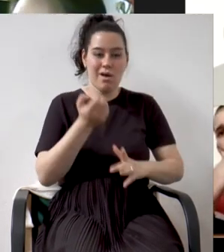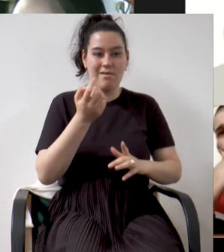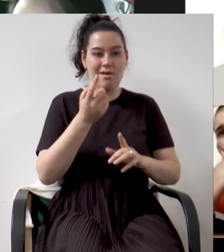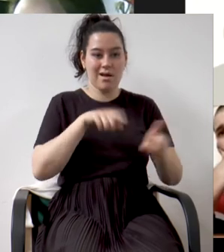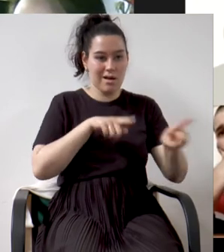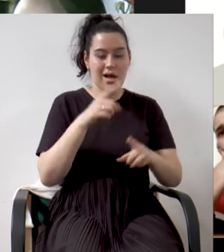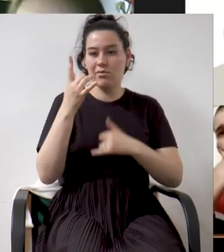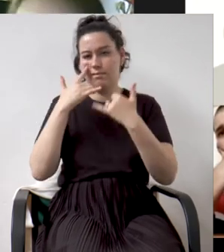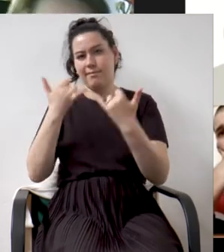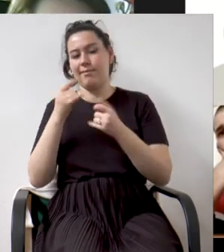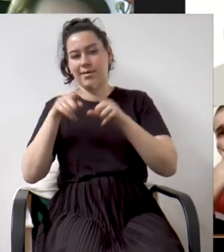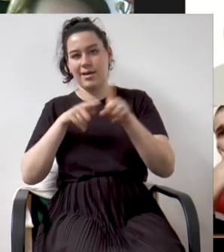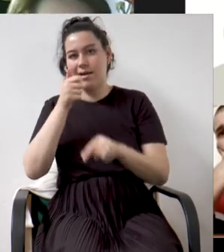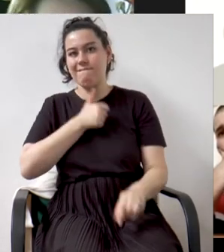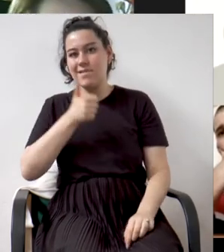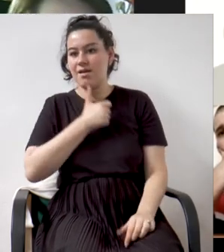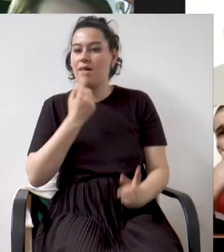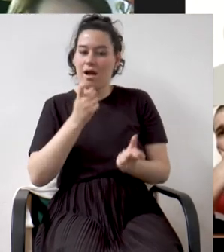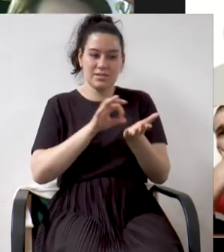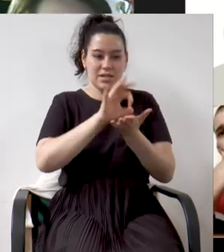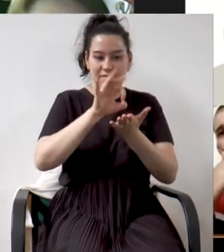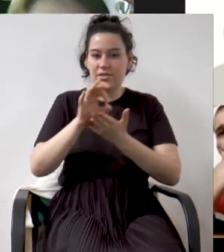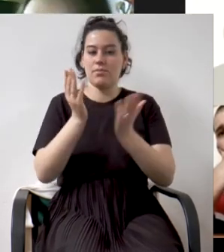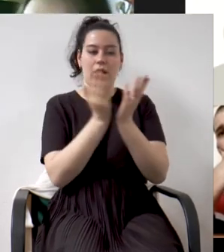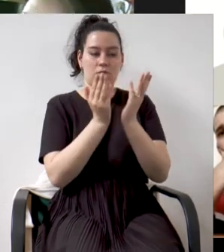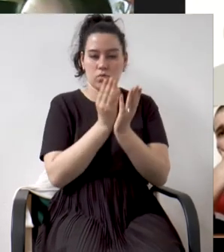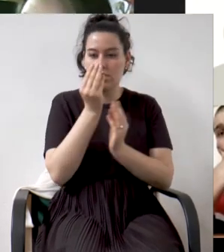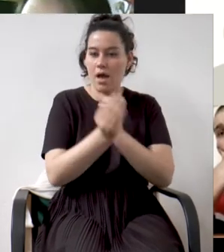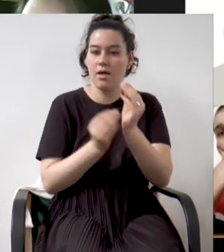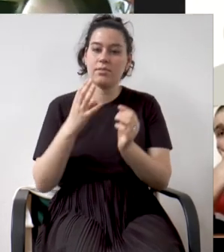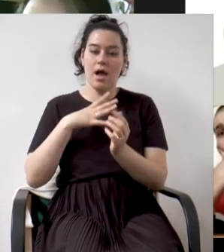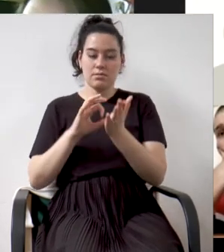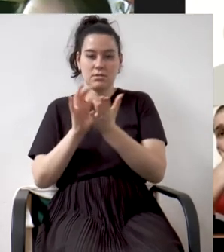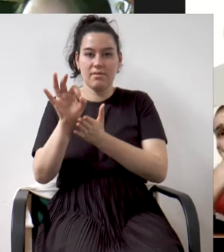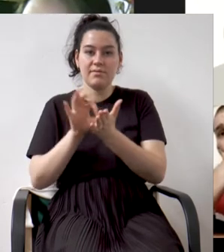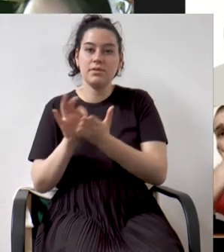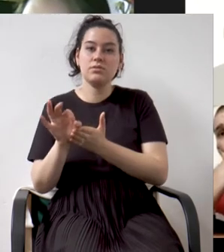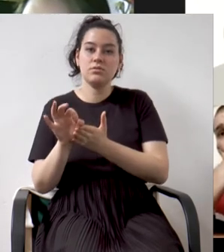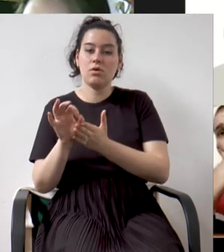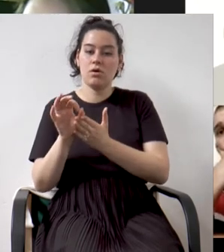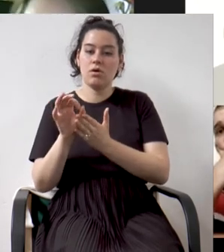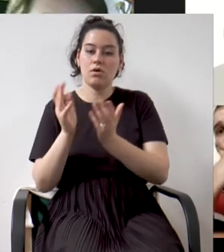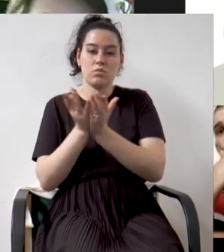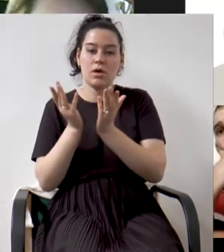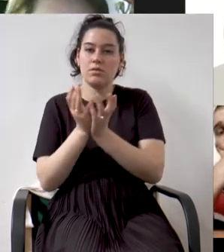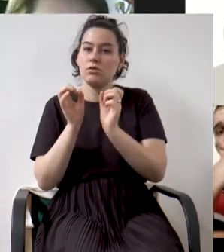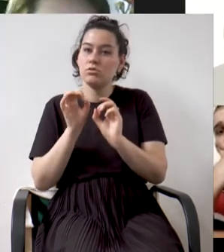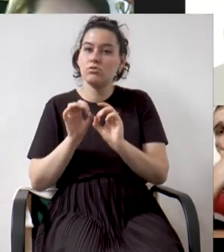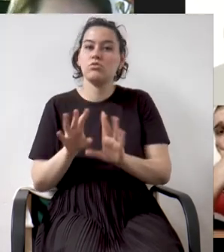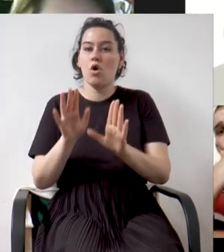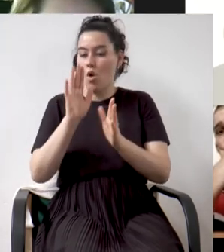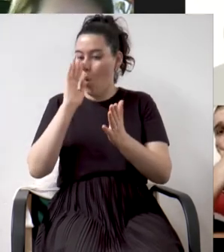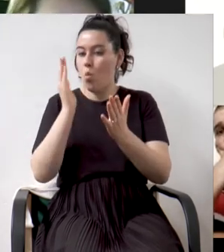servicios que nos delegan a nosotros la administración de los estudiantes, tenemos otros servicios que se llevan a los estudiantes solo por la monografía